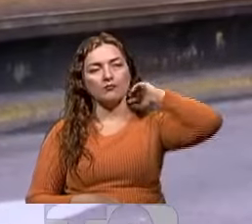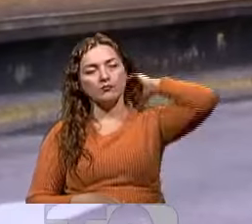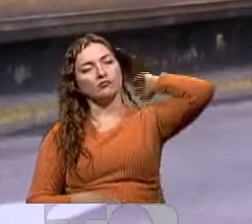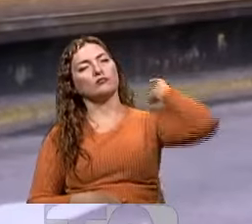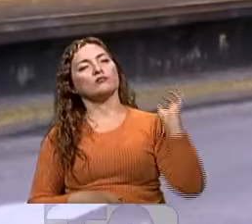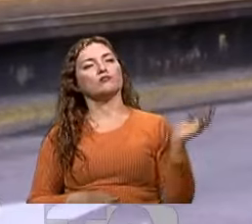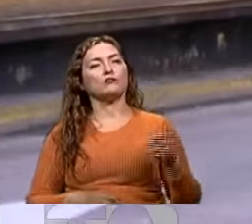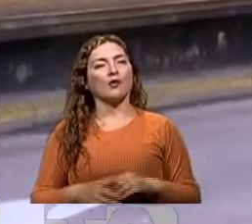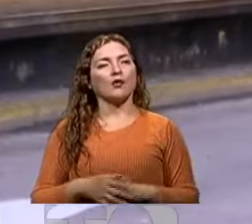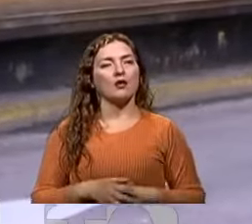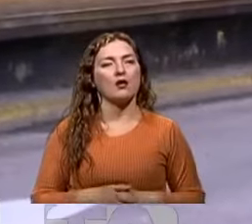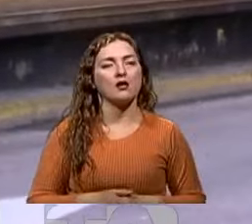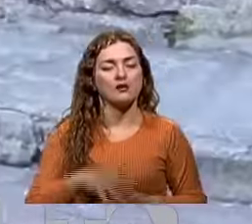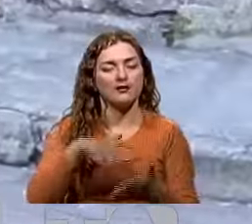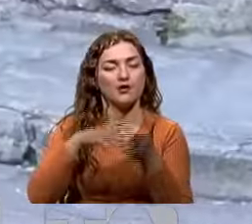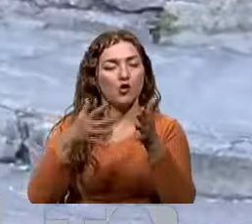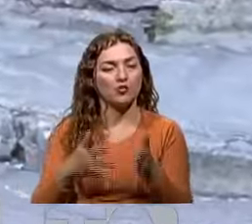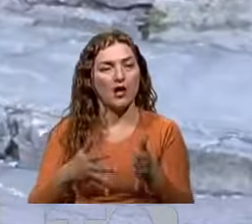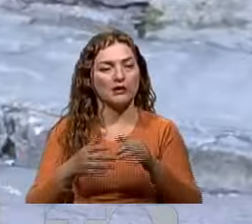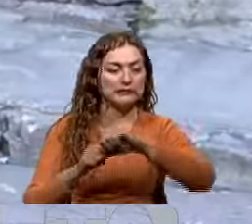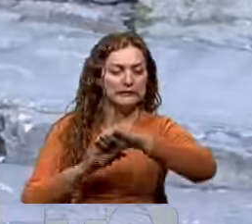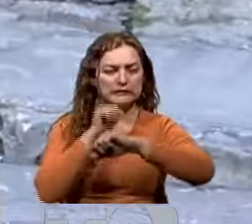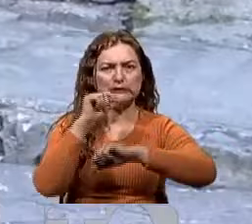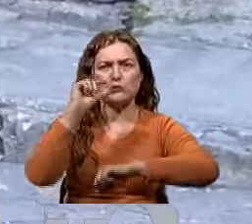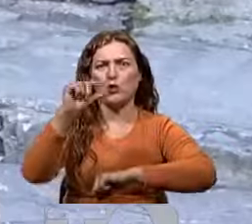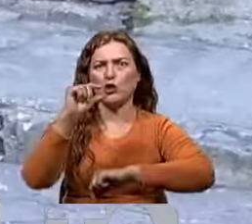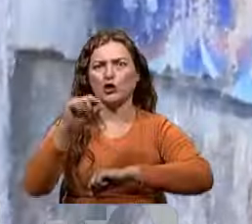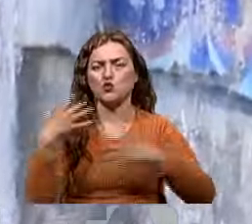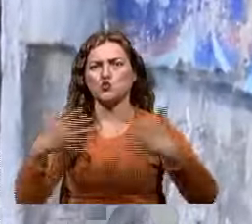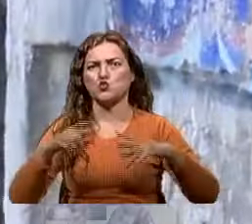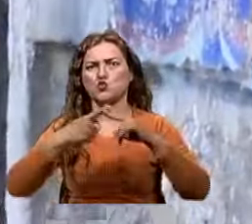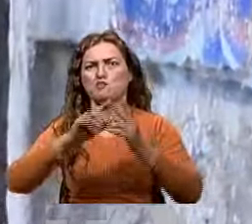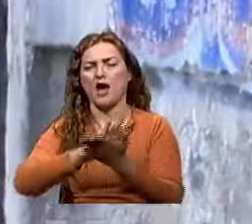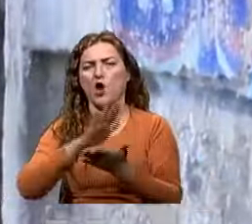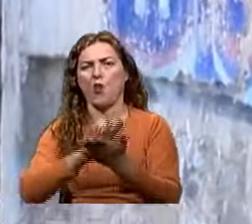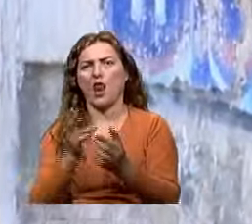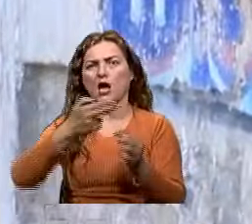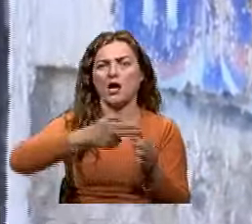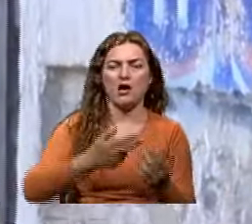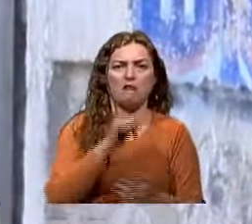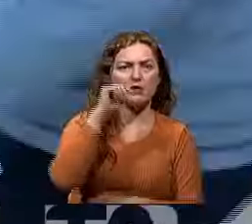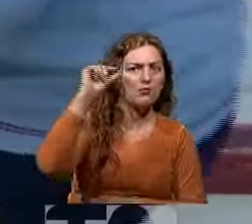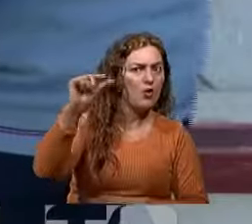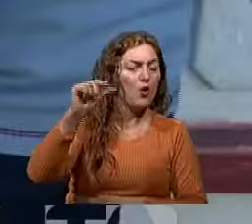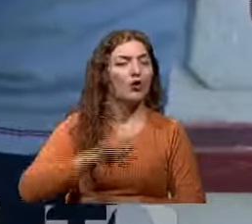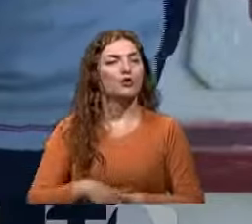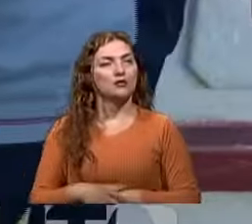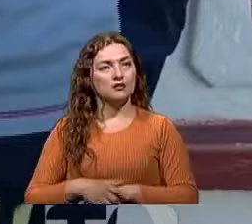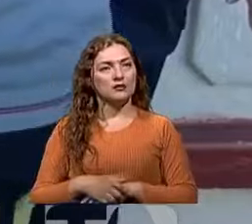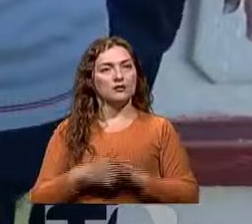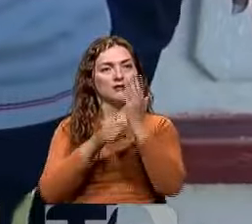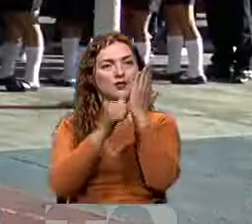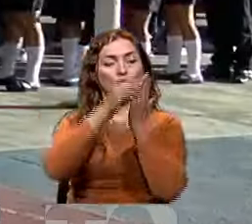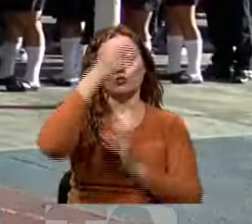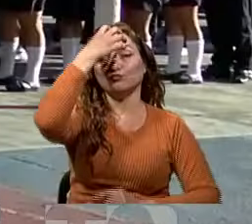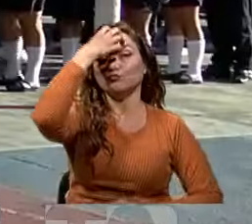Cada vez falta menos para que los estudiantes de las instituciones educativas de la Sierra y Amazonía retornen a clases. Mientras tanto, el Ministerio